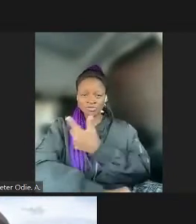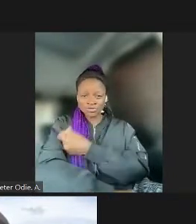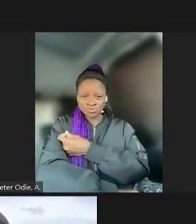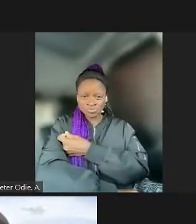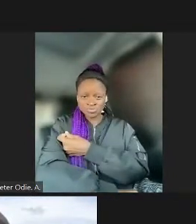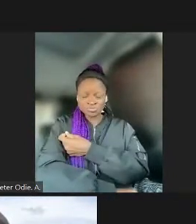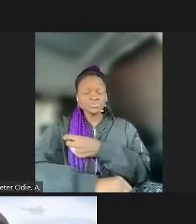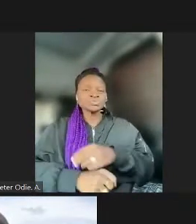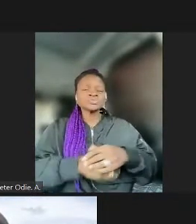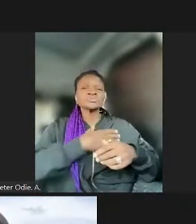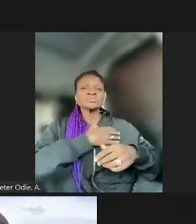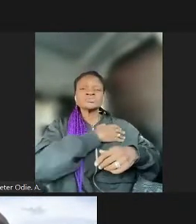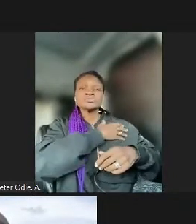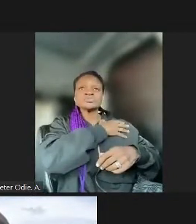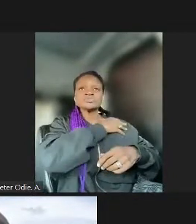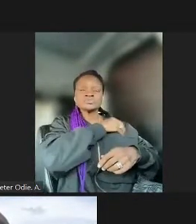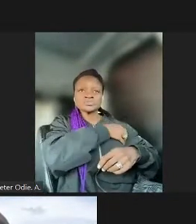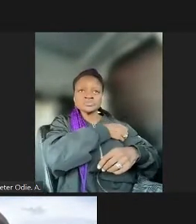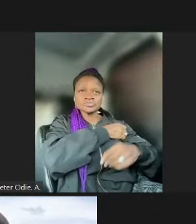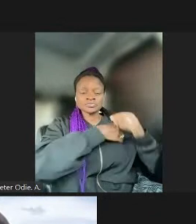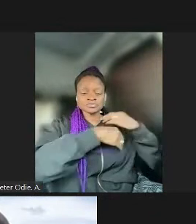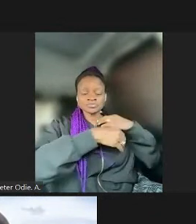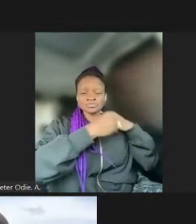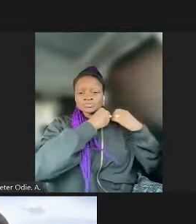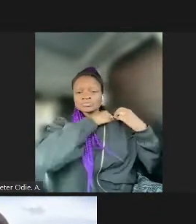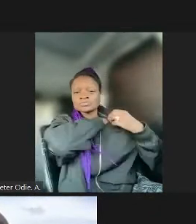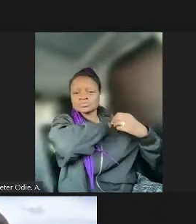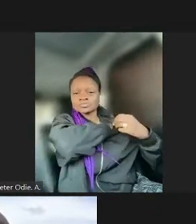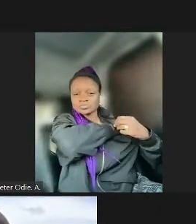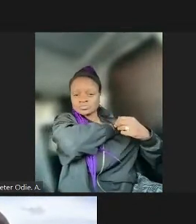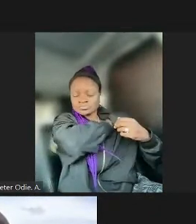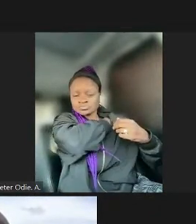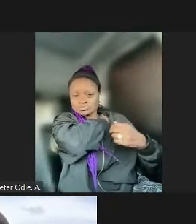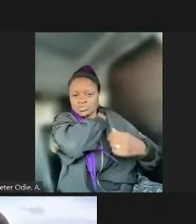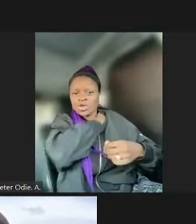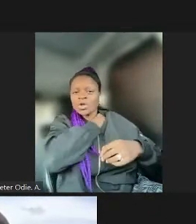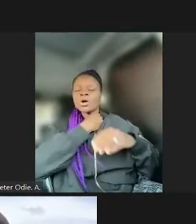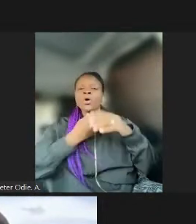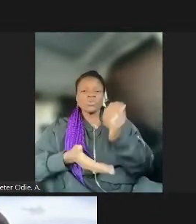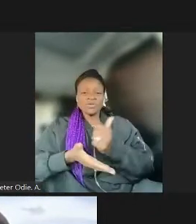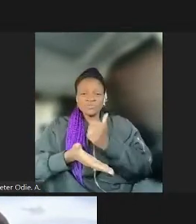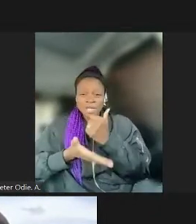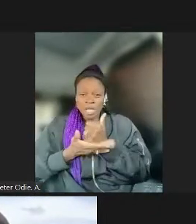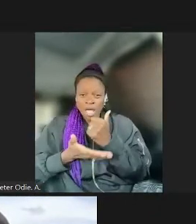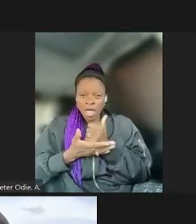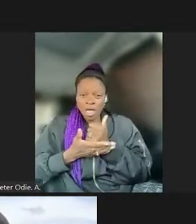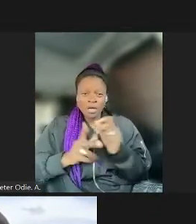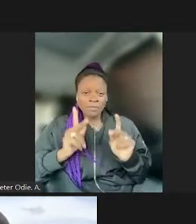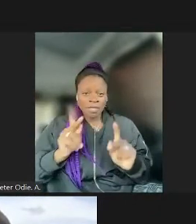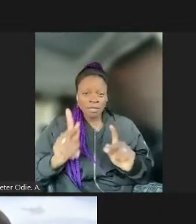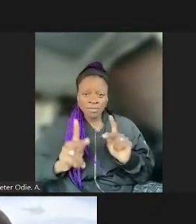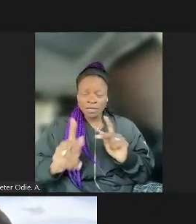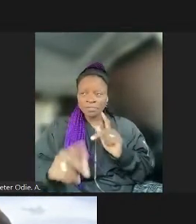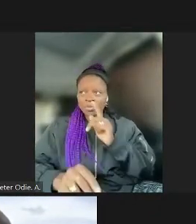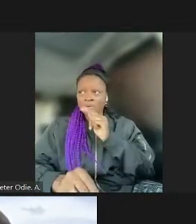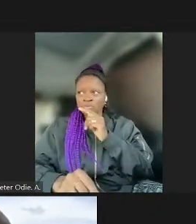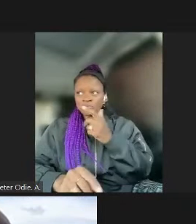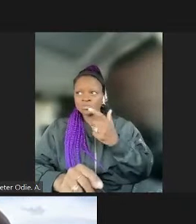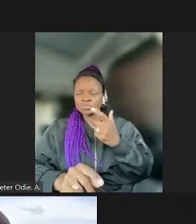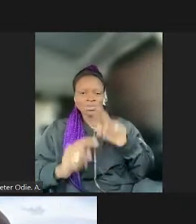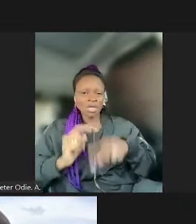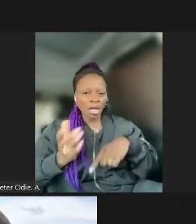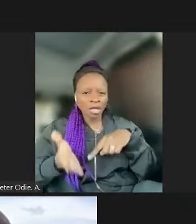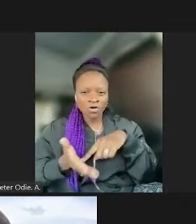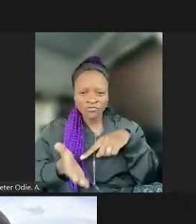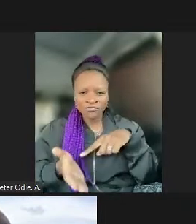estado trabajando con el condado de Sonoma de comunicaciones para servir en las escuelas y servir a la gente que no